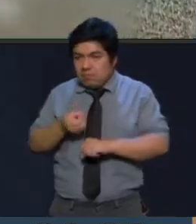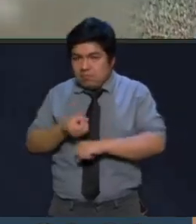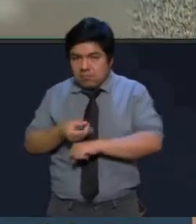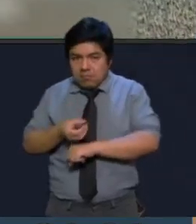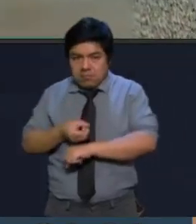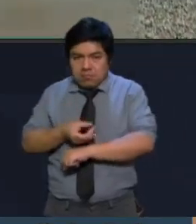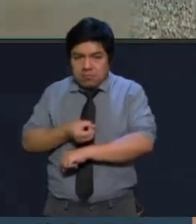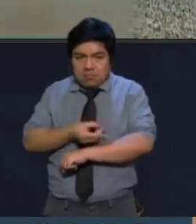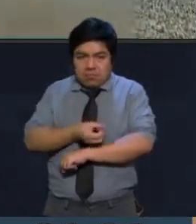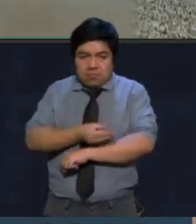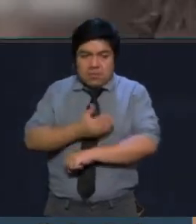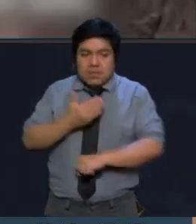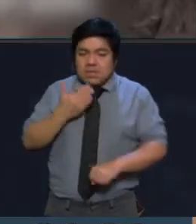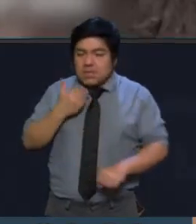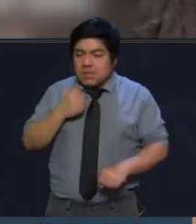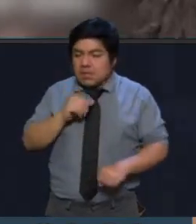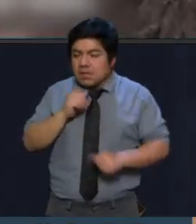agricultura.